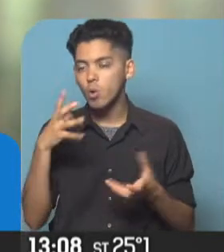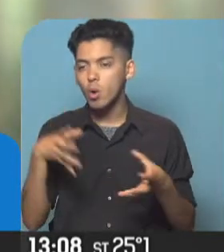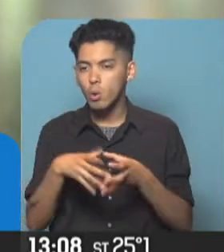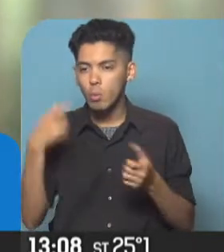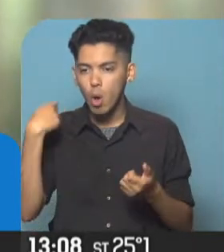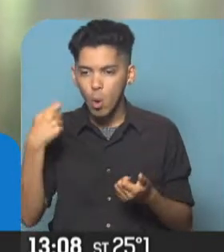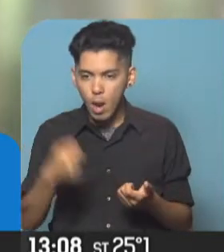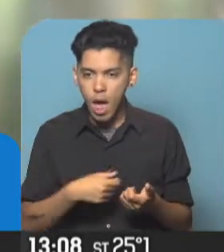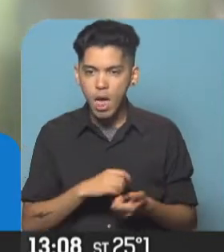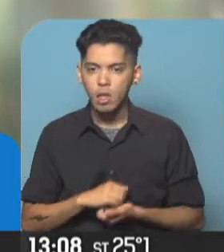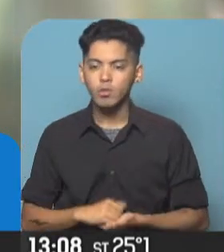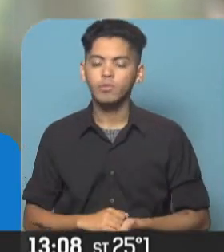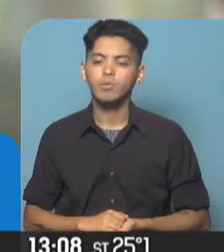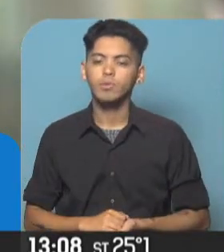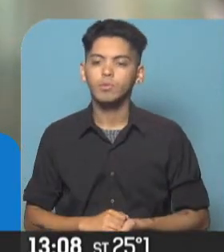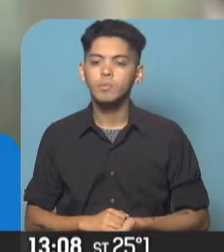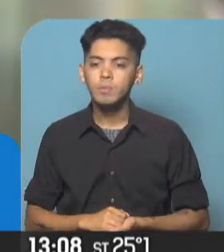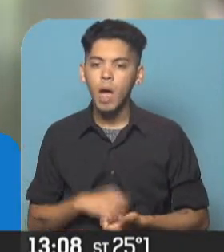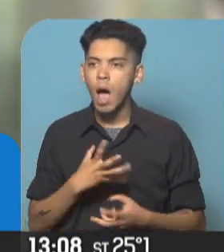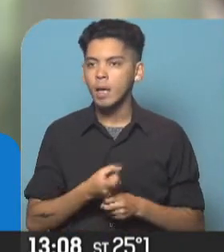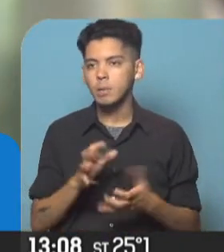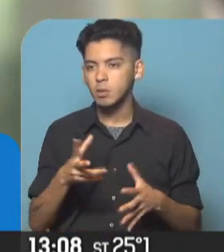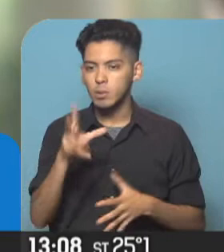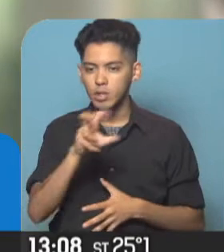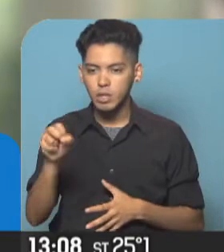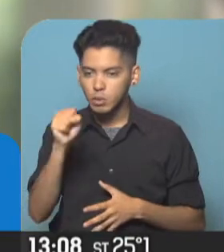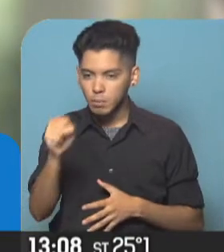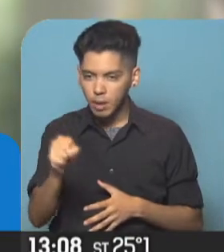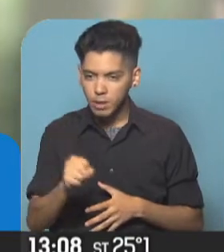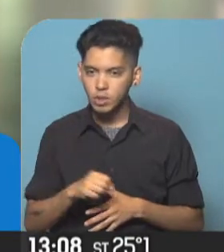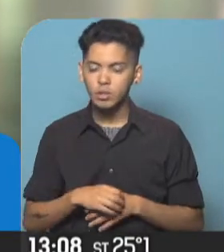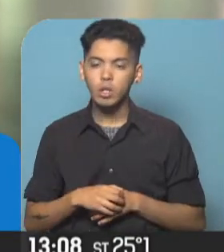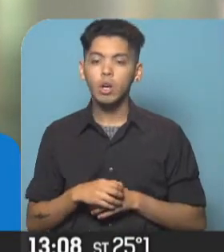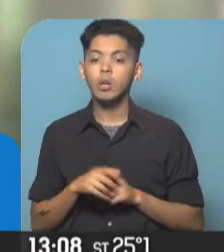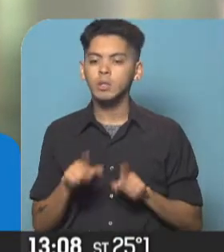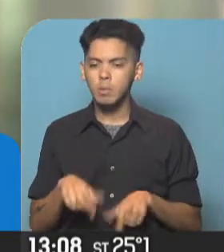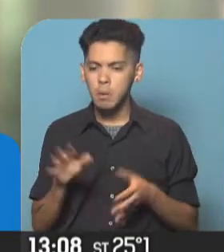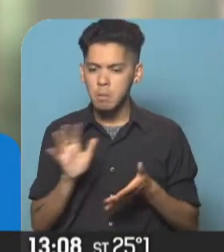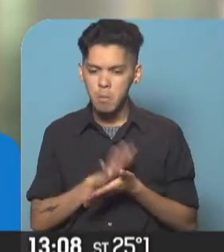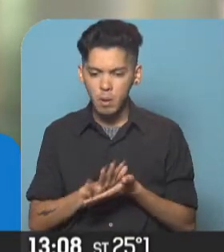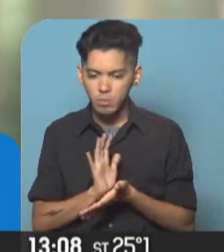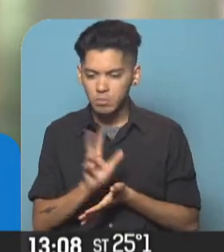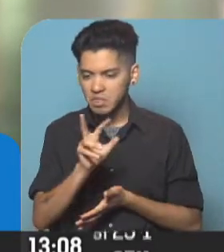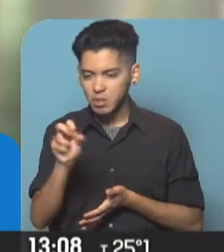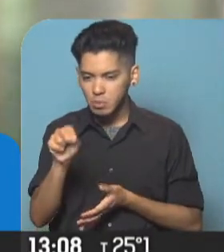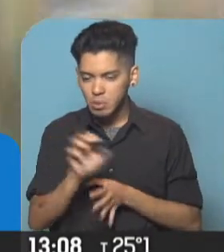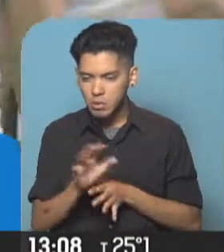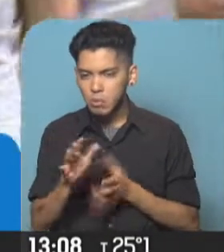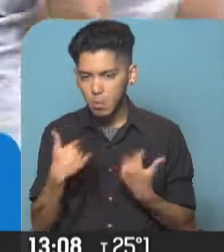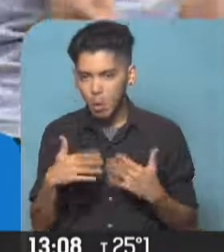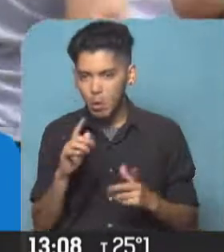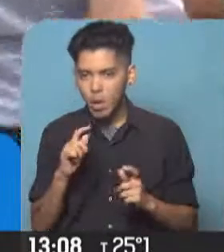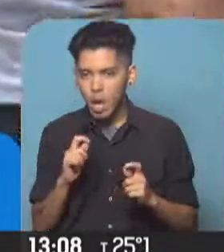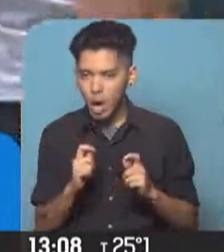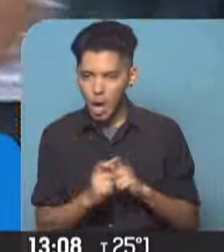jubilados de hasta 300 pesos. Nosotros creemos que en principio ese mínimo de 300 pesos tendría que